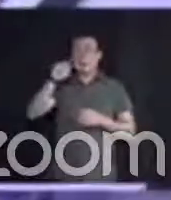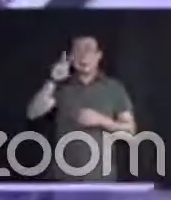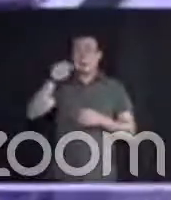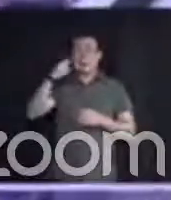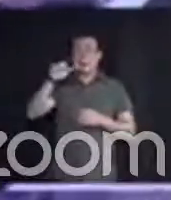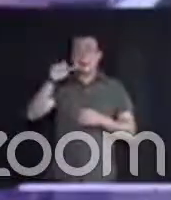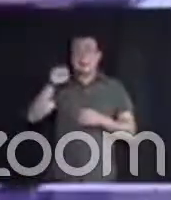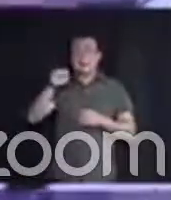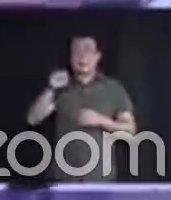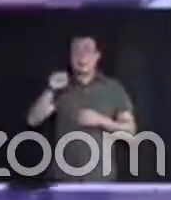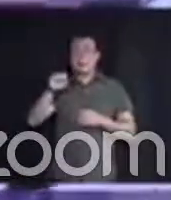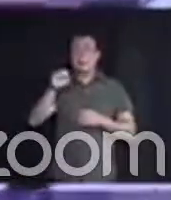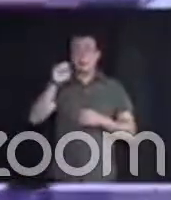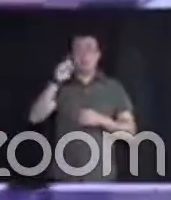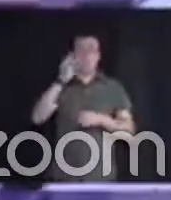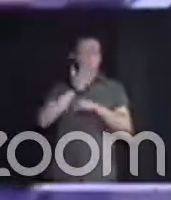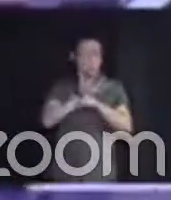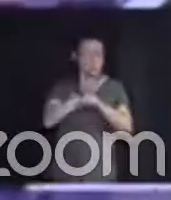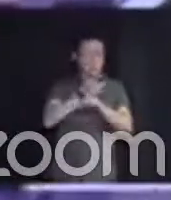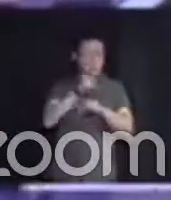2022.